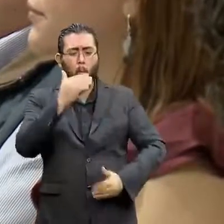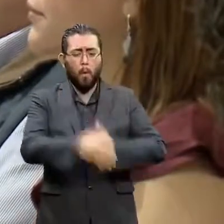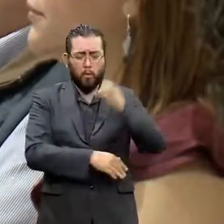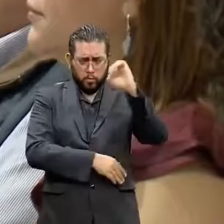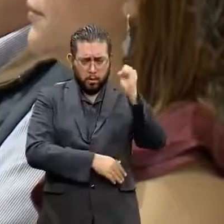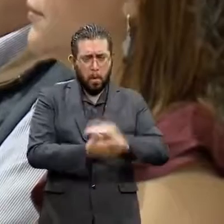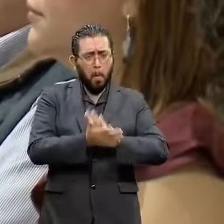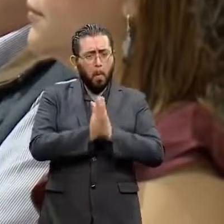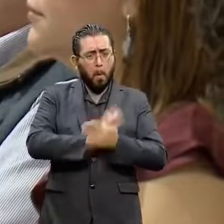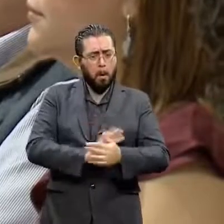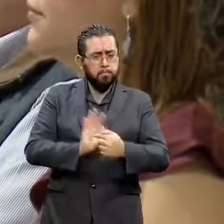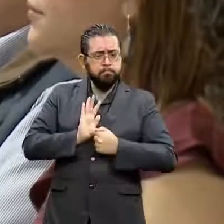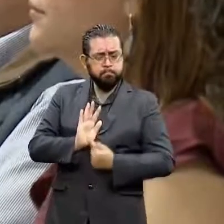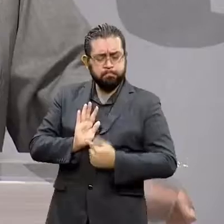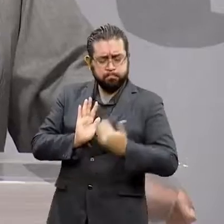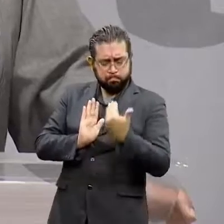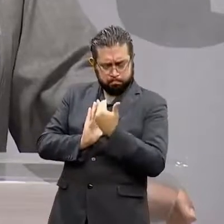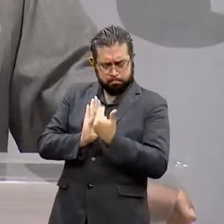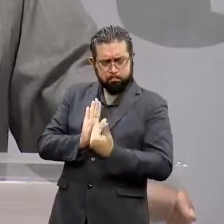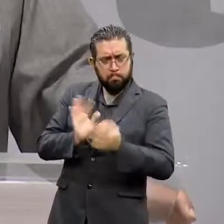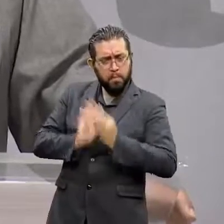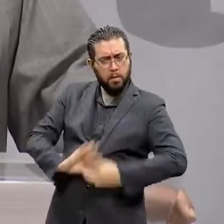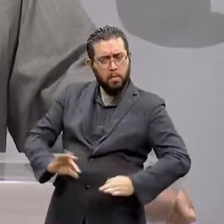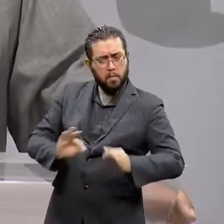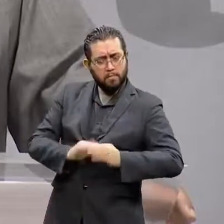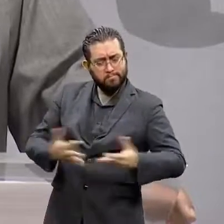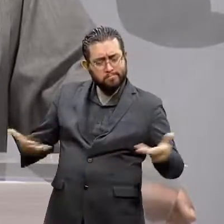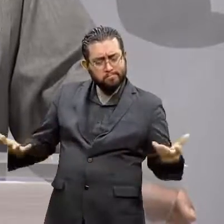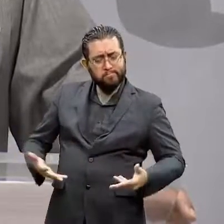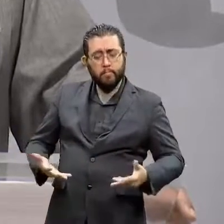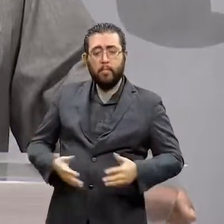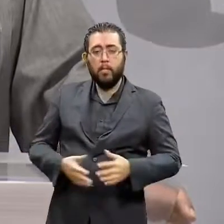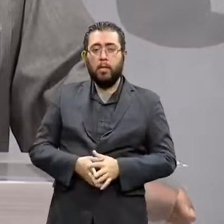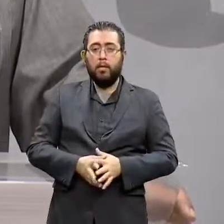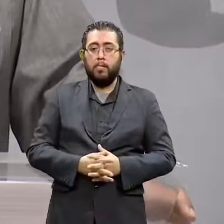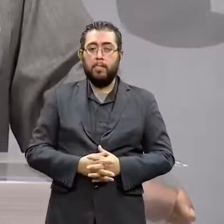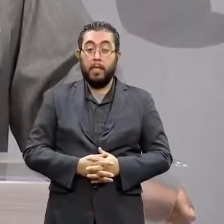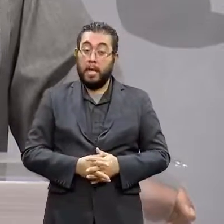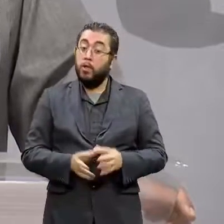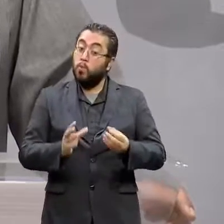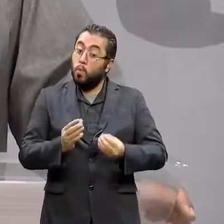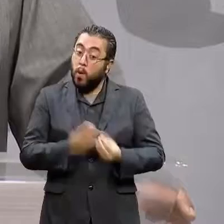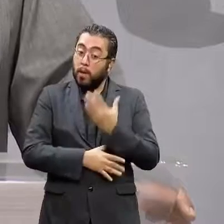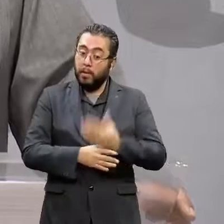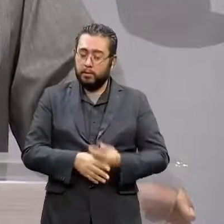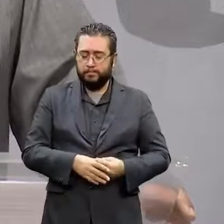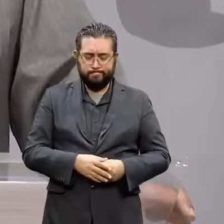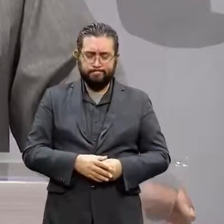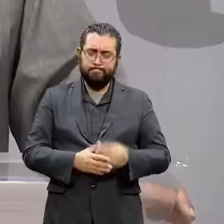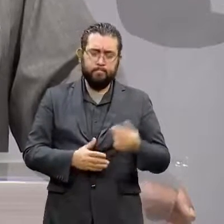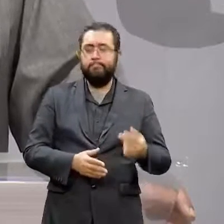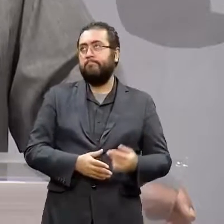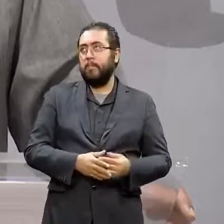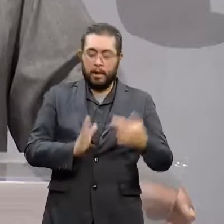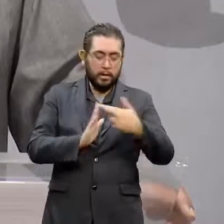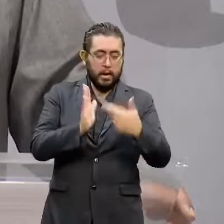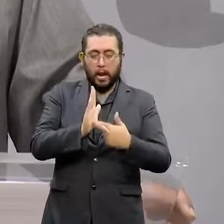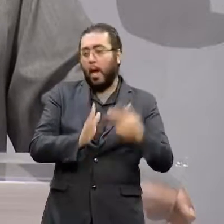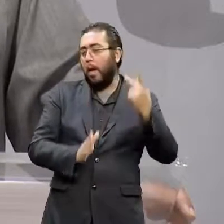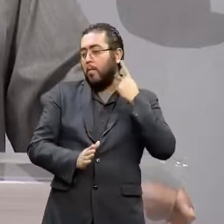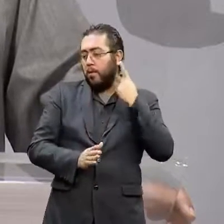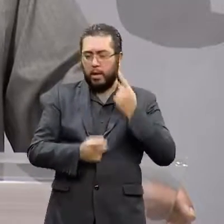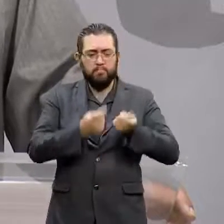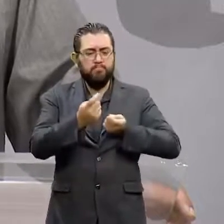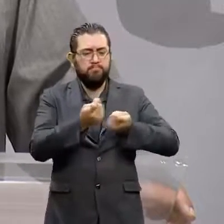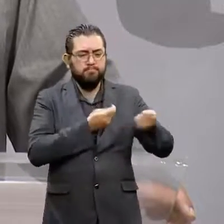un referente muy importante para la instrumentación de políticas públicas que permitan la coordinación y